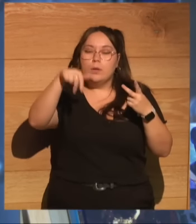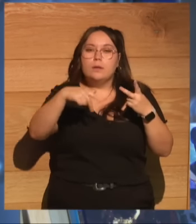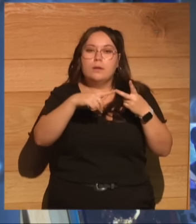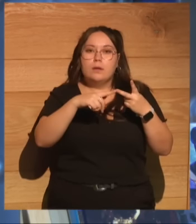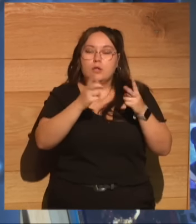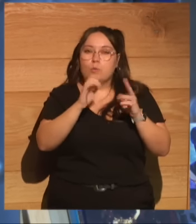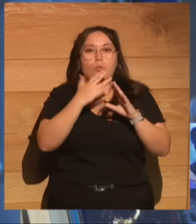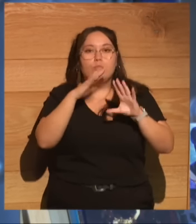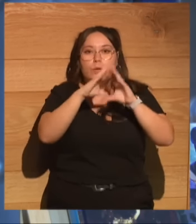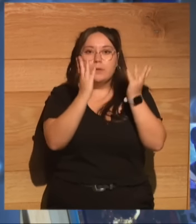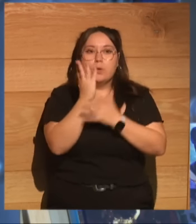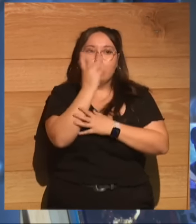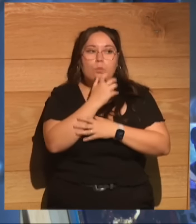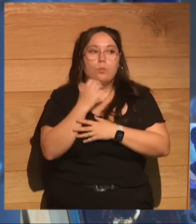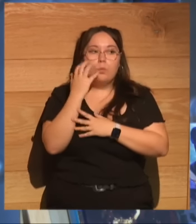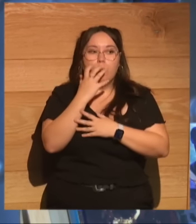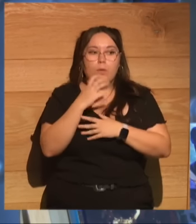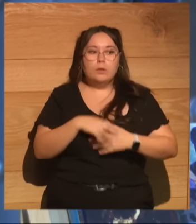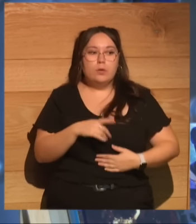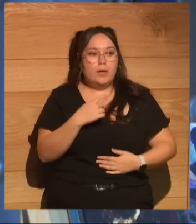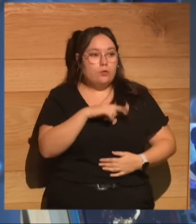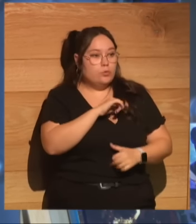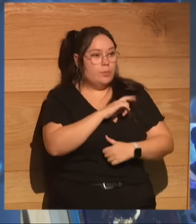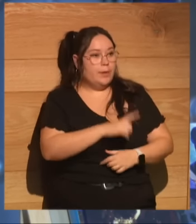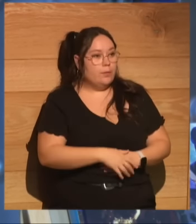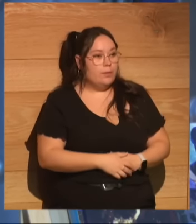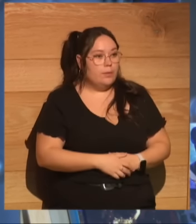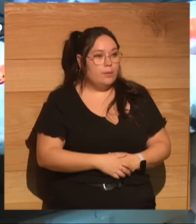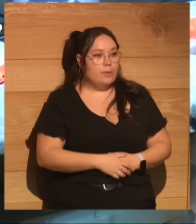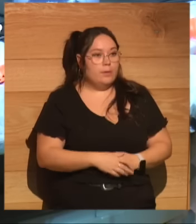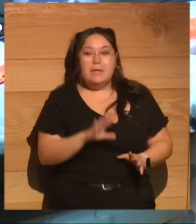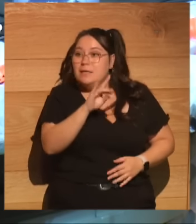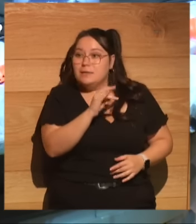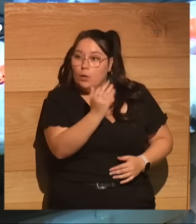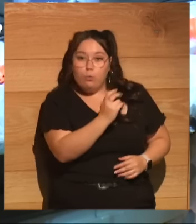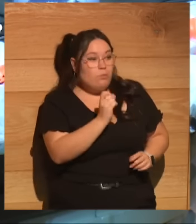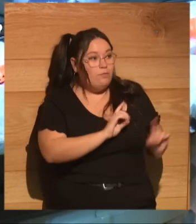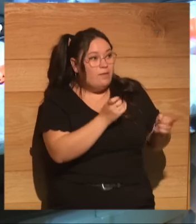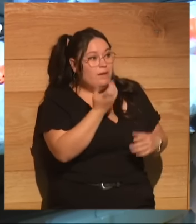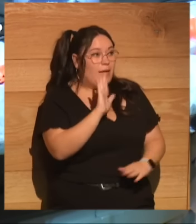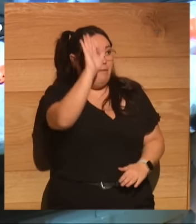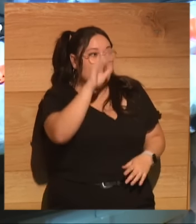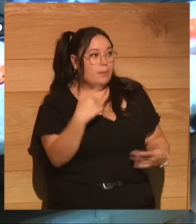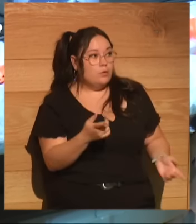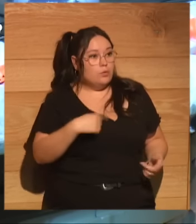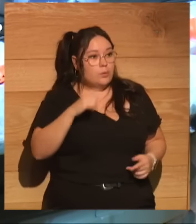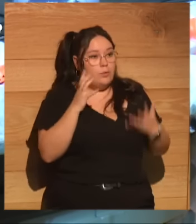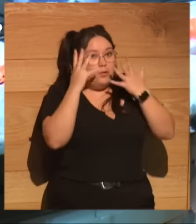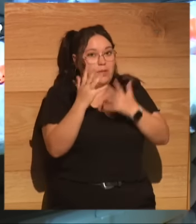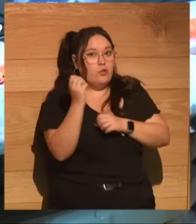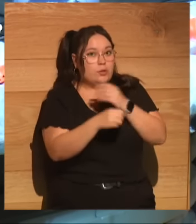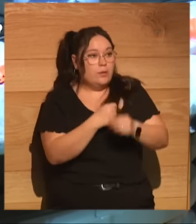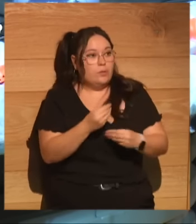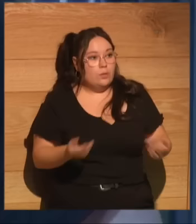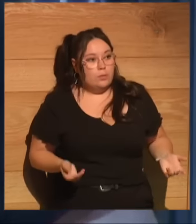del cuento de hadas para llevarlo por terrenos inesperados. Sí, Juan, no hace falta que levanten la mano, llevamos 10 años haciendo